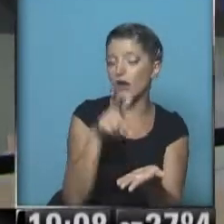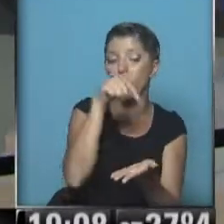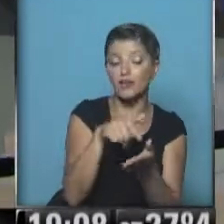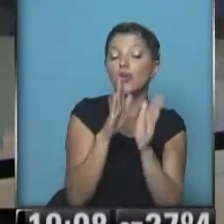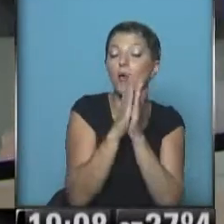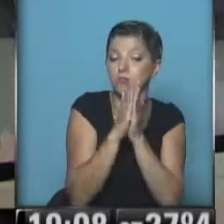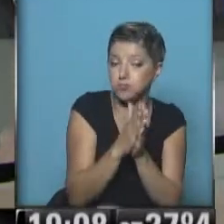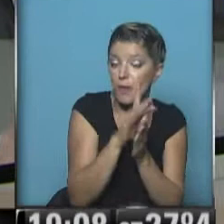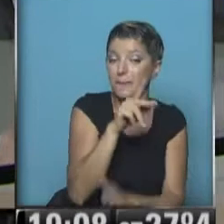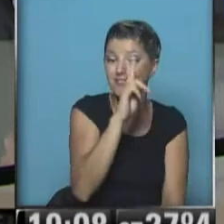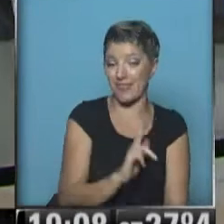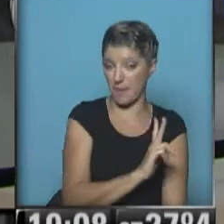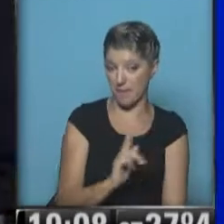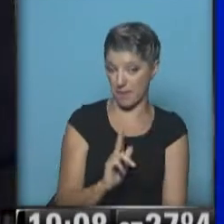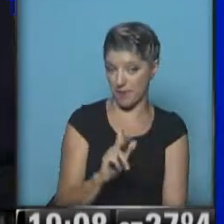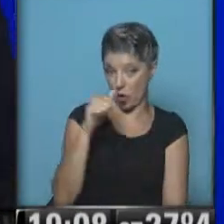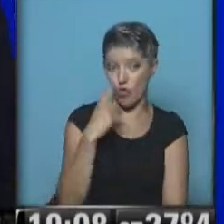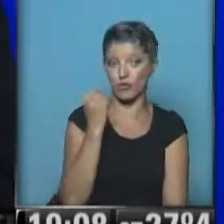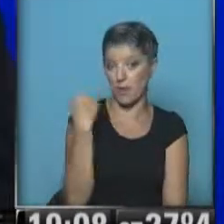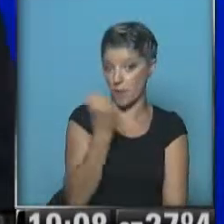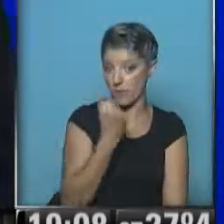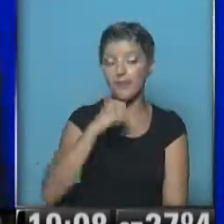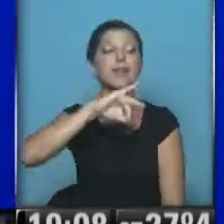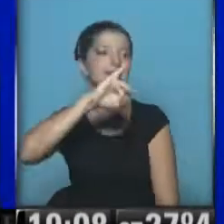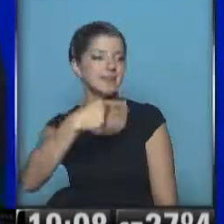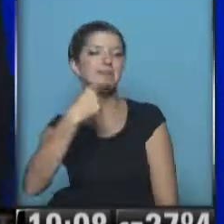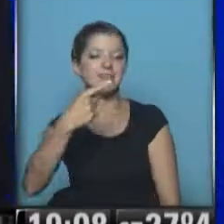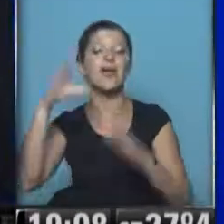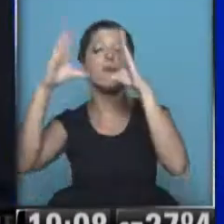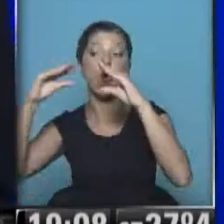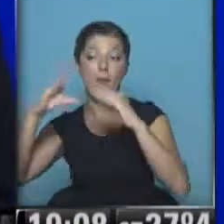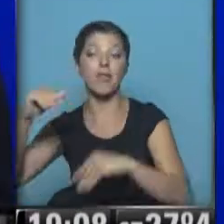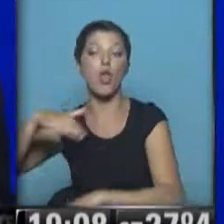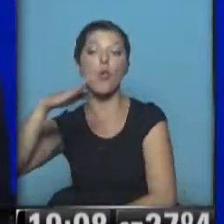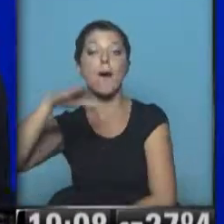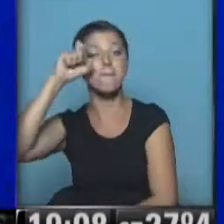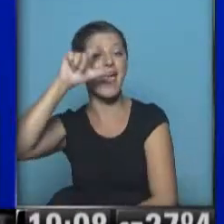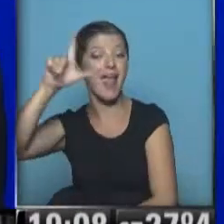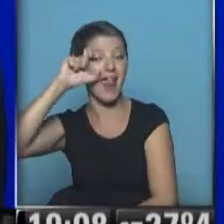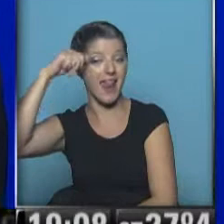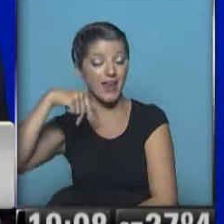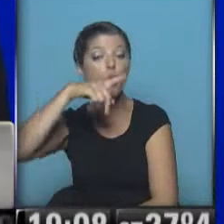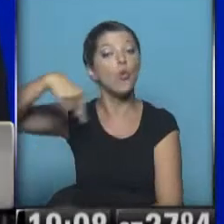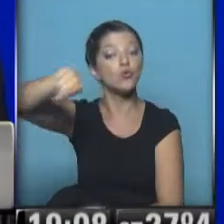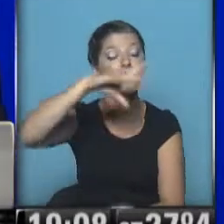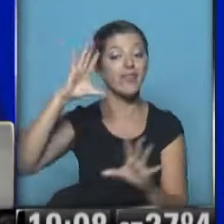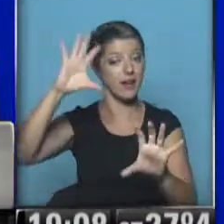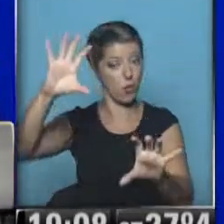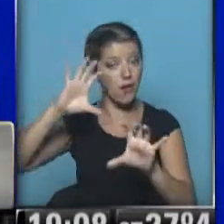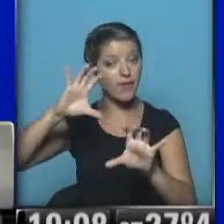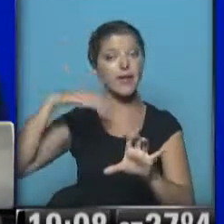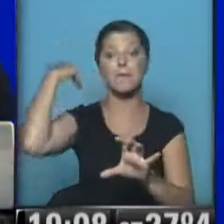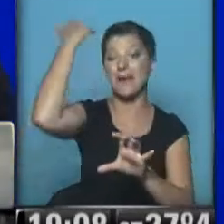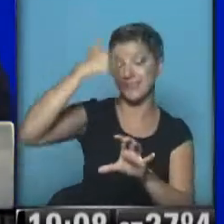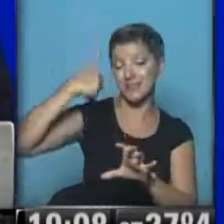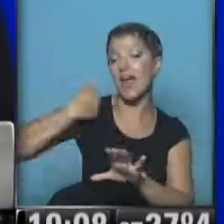Papa Francisco en una fecha muy importante, Pedro. Sin lugar a dudas, decíamos Navidad en Belén, recordemos que los palestinos son mayoritariamente